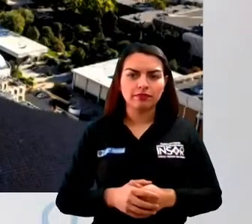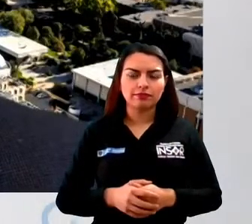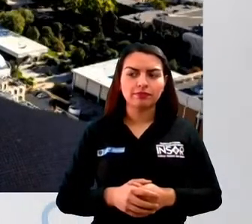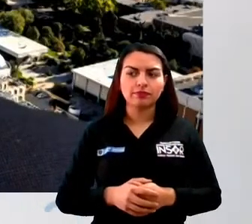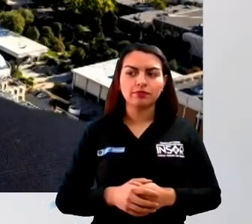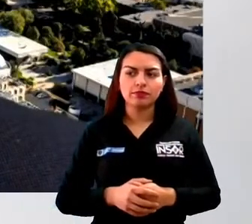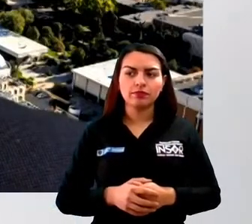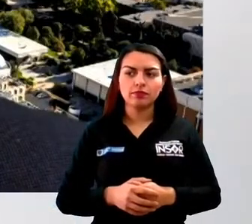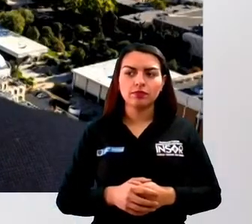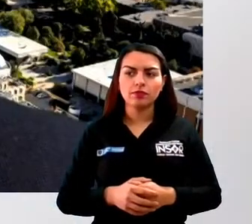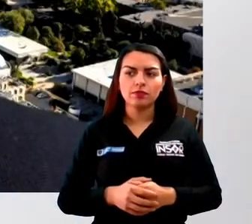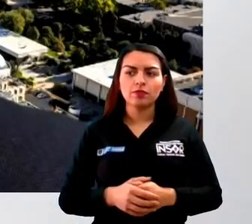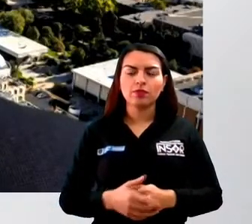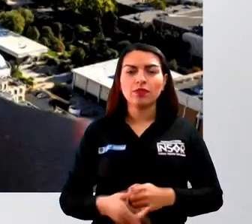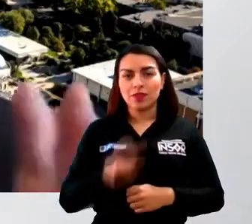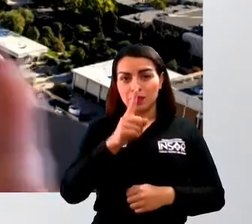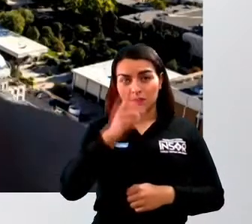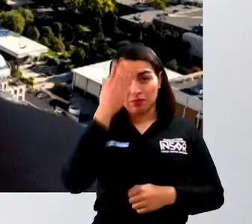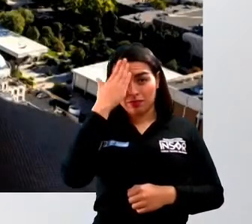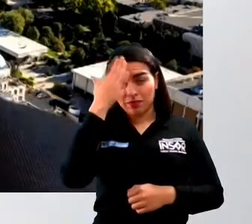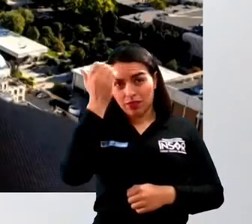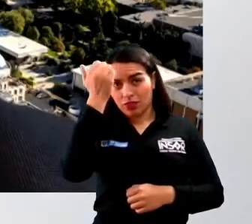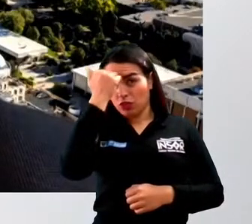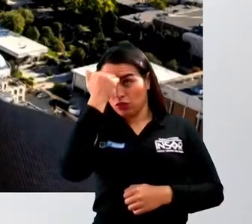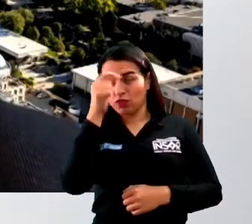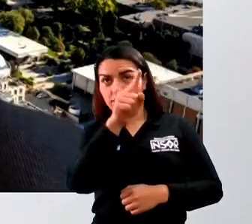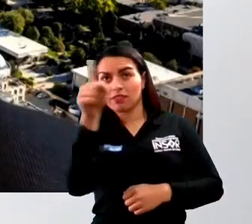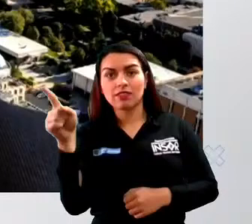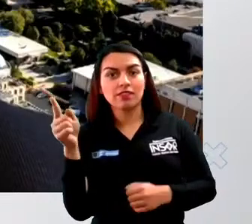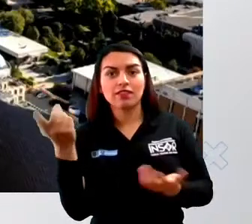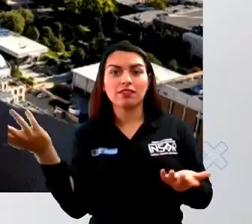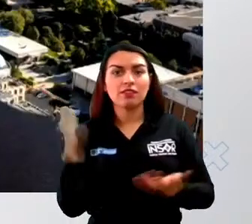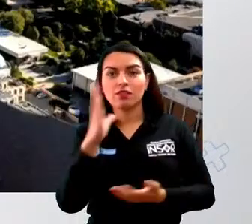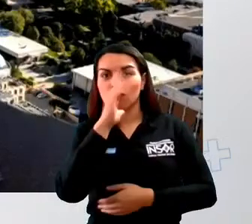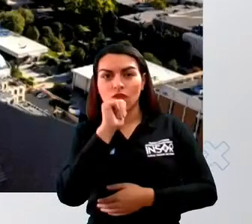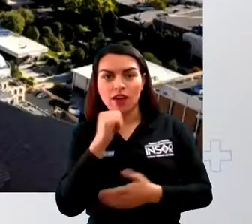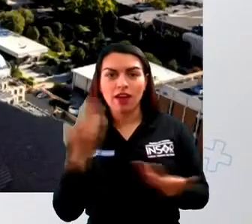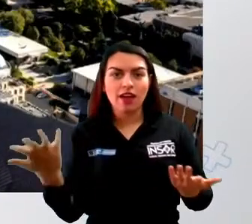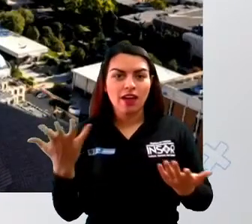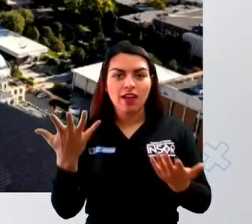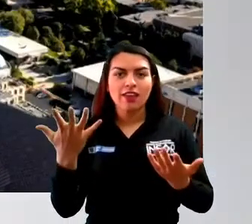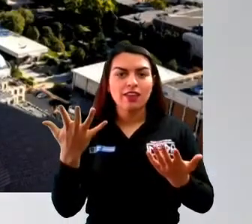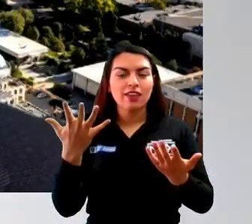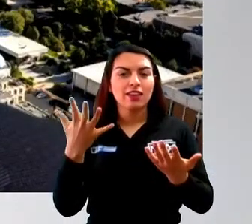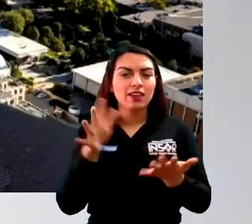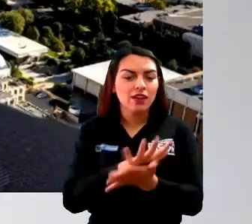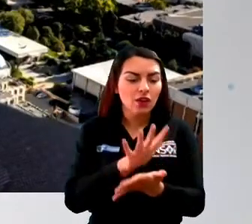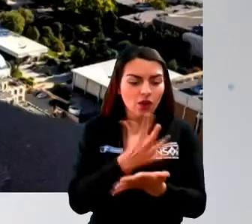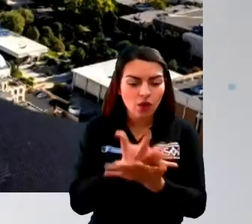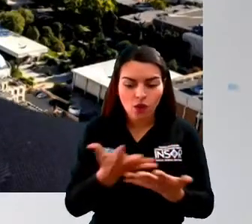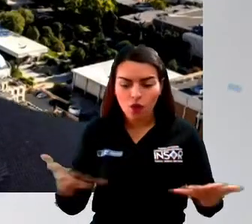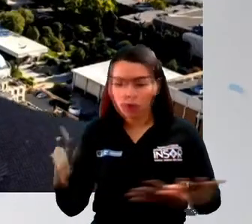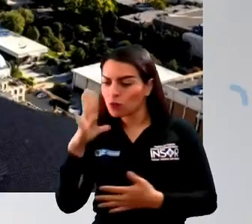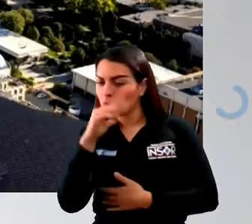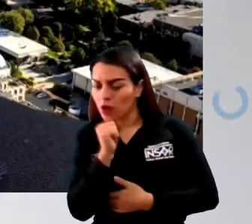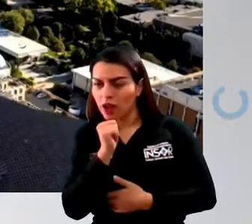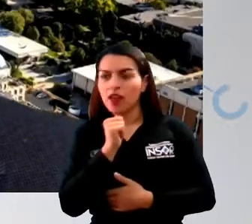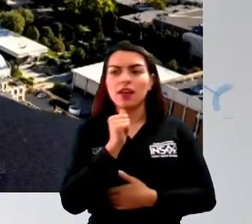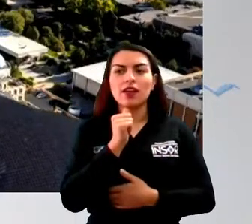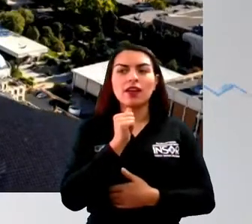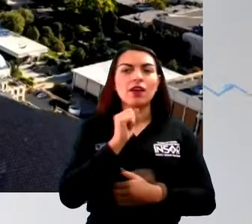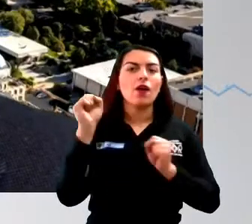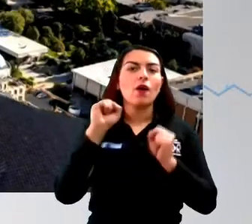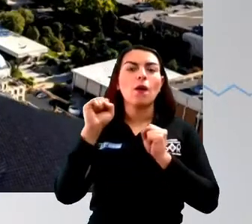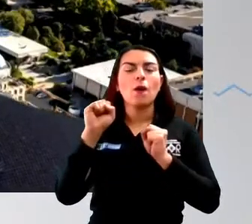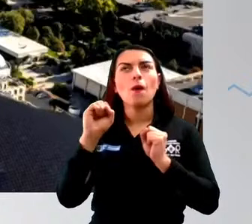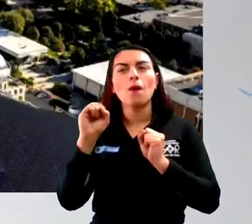los docentes no tienen acceso a los recursos o si los recursos solamente están disponibles en el entorno físico y no en el